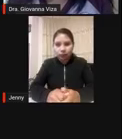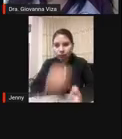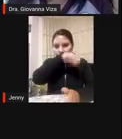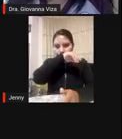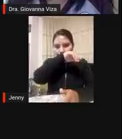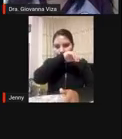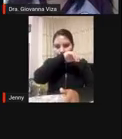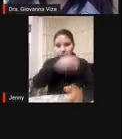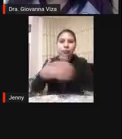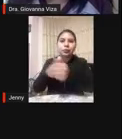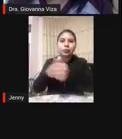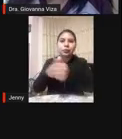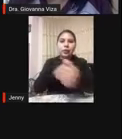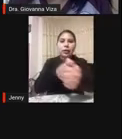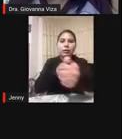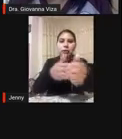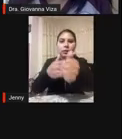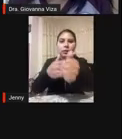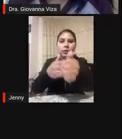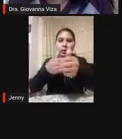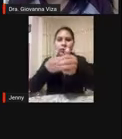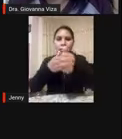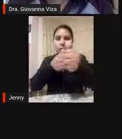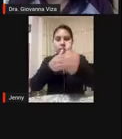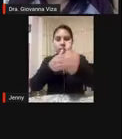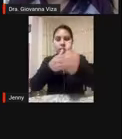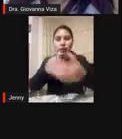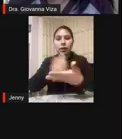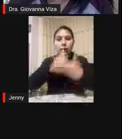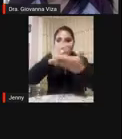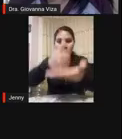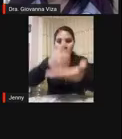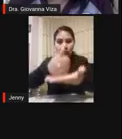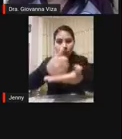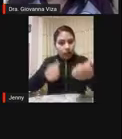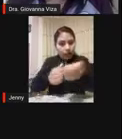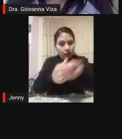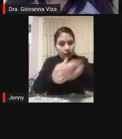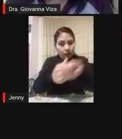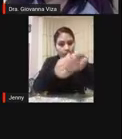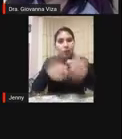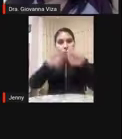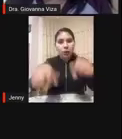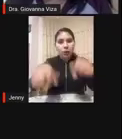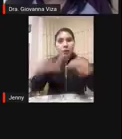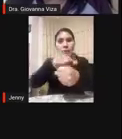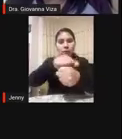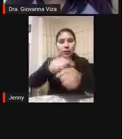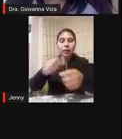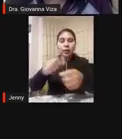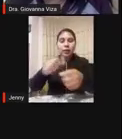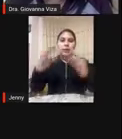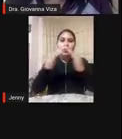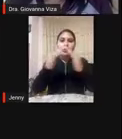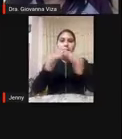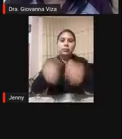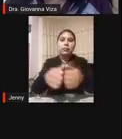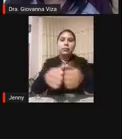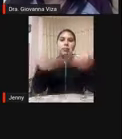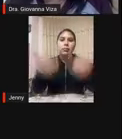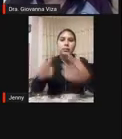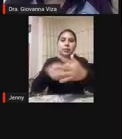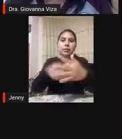apoyo para que ustedes puedan trabajar desde y en casa. Vamos a iniciar esta noche con el síndrome de Down. Ahí tenemos